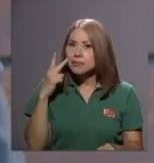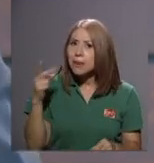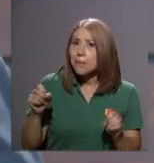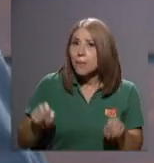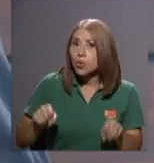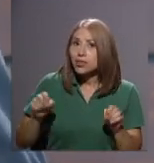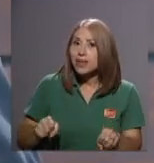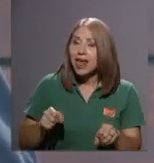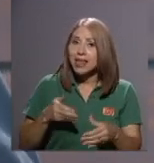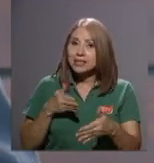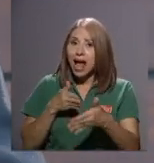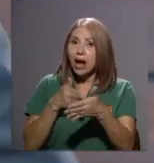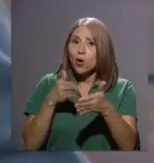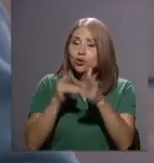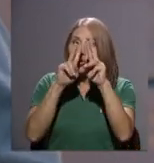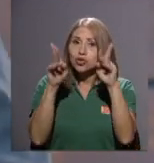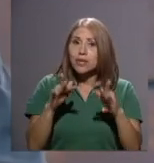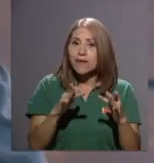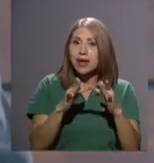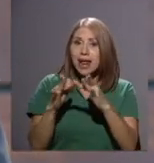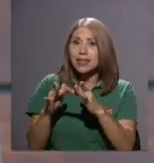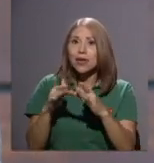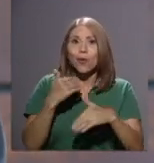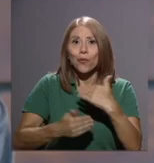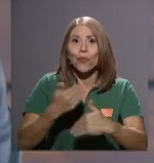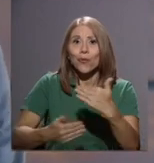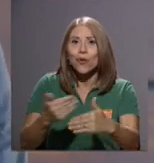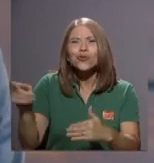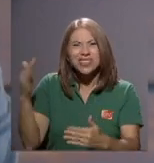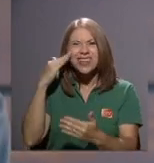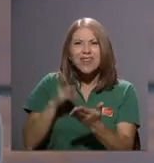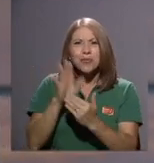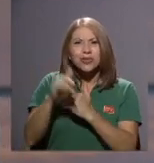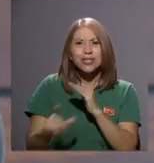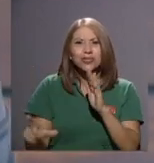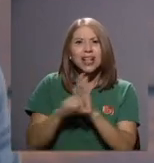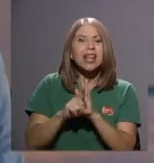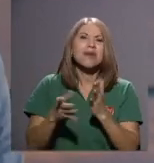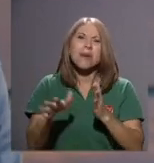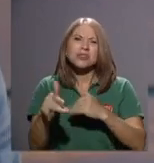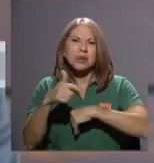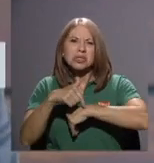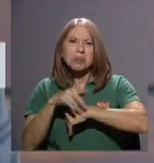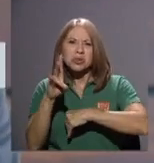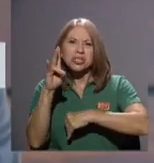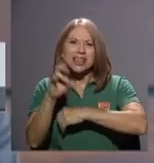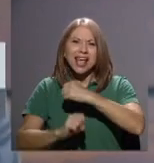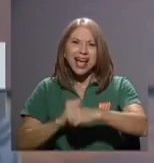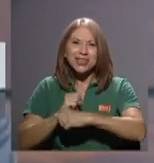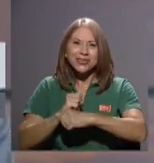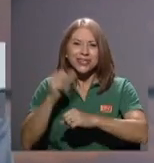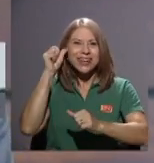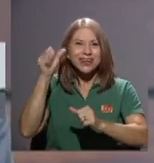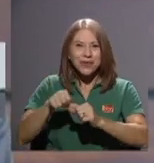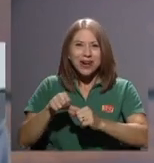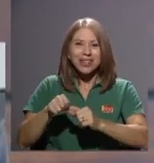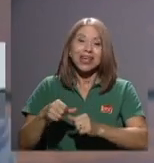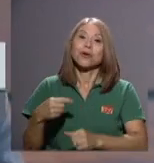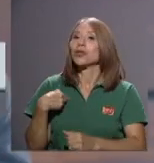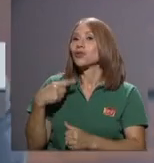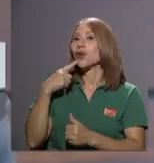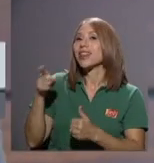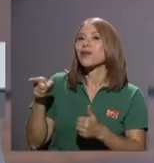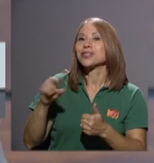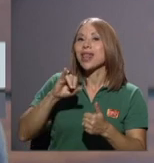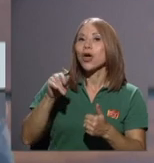este acoso cibernético logre ver luz? Porque usted sabe que los proyectos de ley duran alrededor de 7 años. Recuerde, porque cuando le digo José o le digo